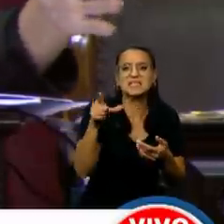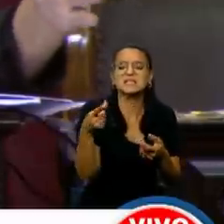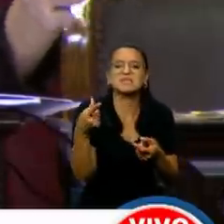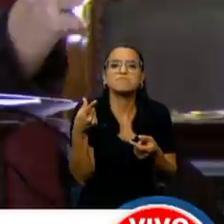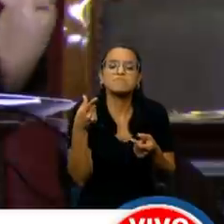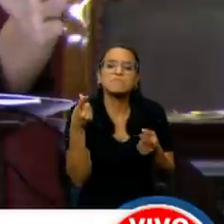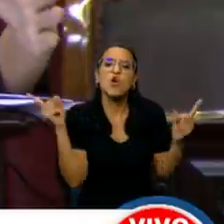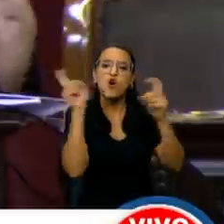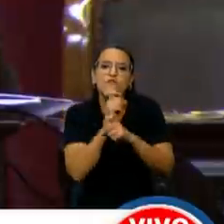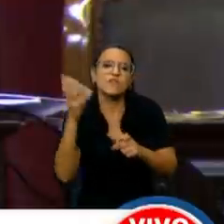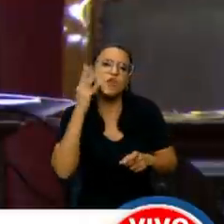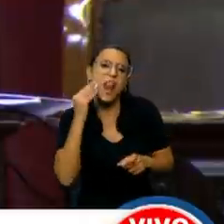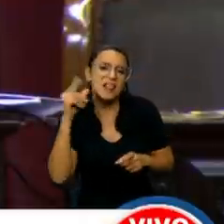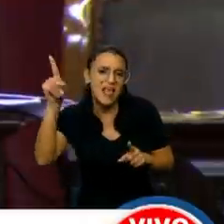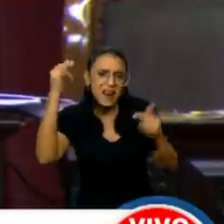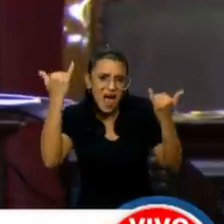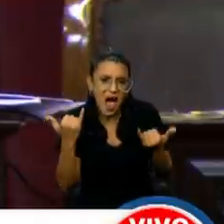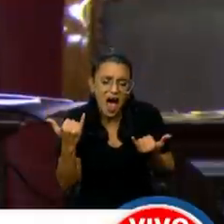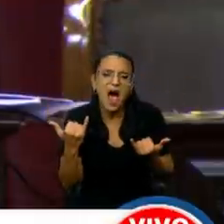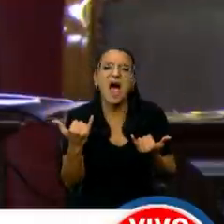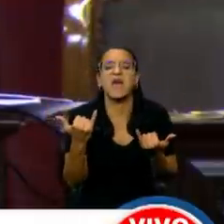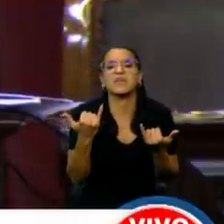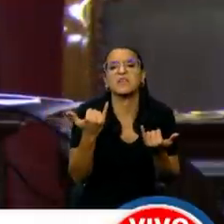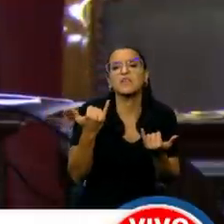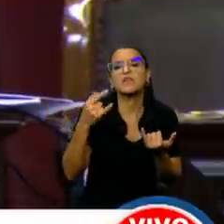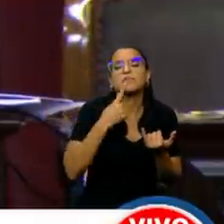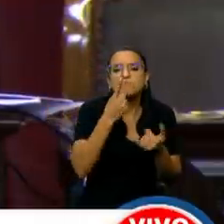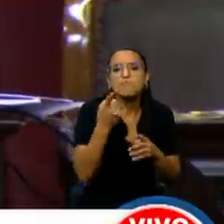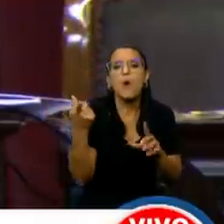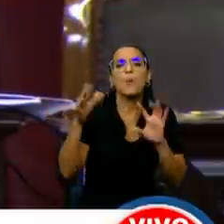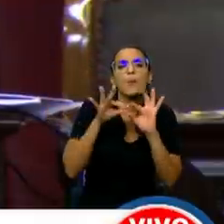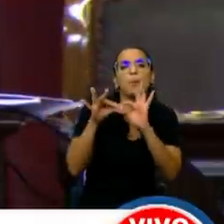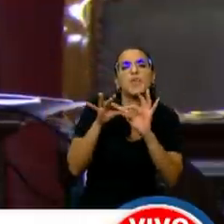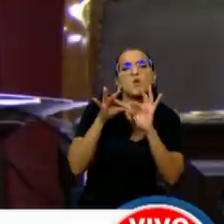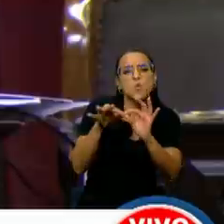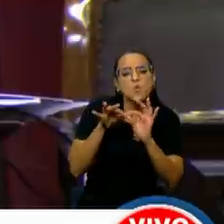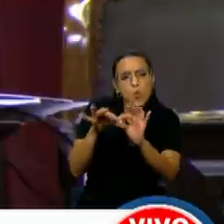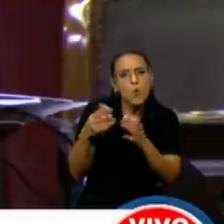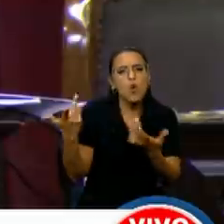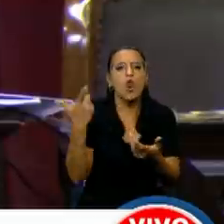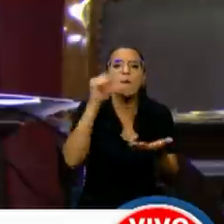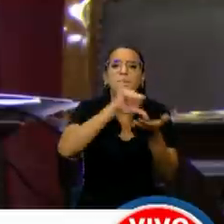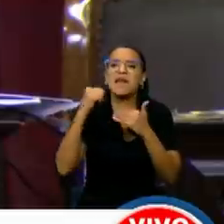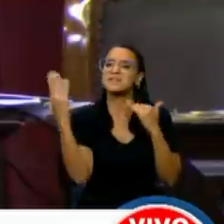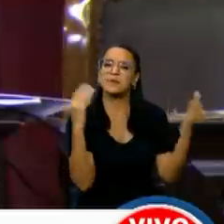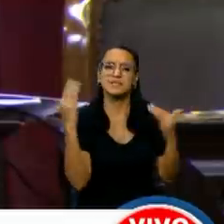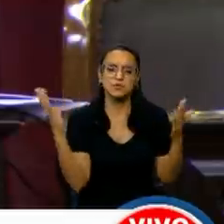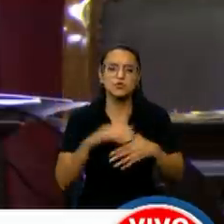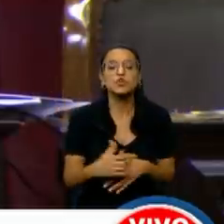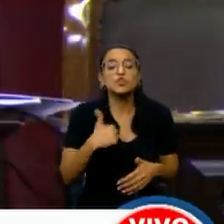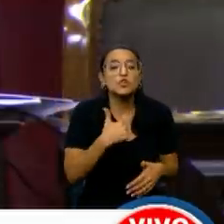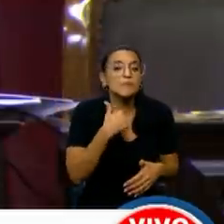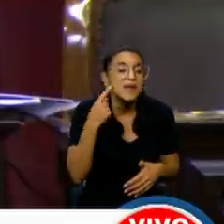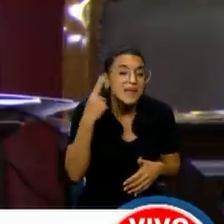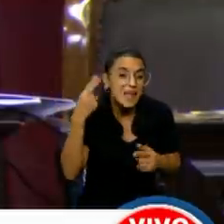con inglaterra es éste fortalecernos en el vínculo con los países vecinos yo creo